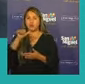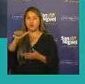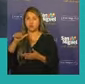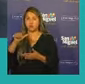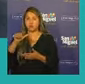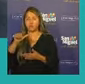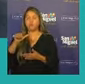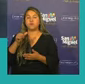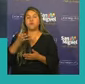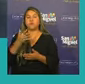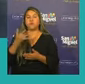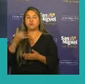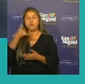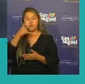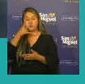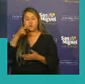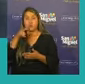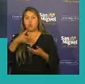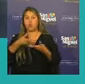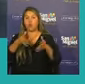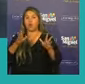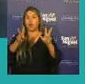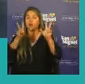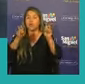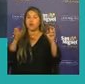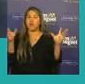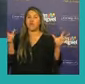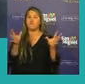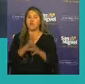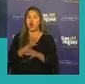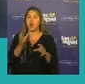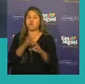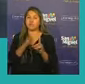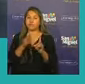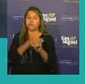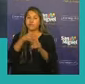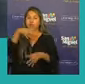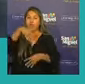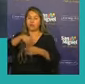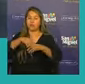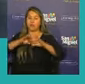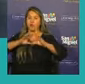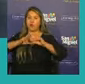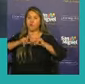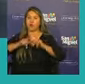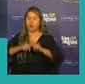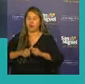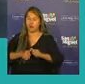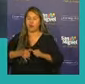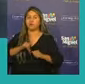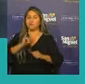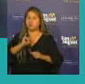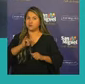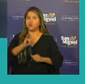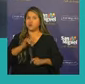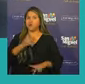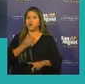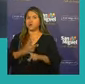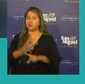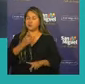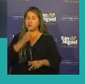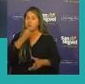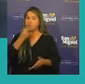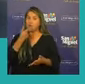que es cualquier tipo de violencia intrafamiliar. La cantidad de violencia intrafamiliar que existe y que se